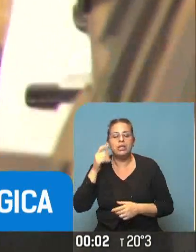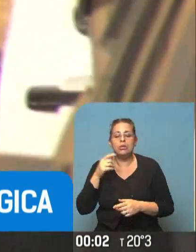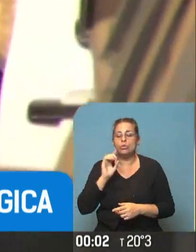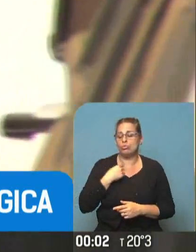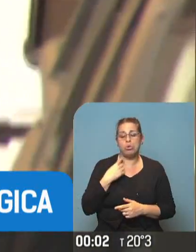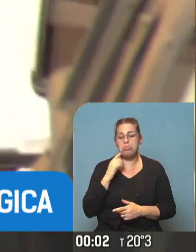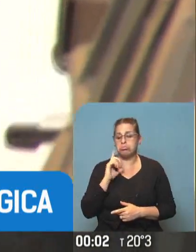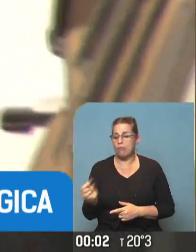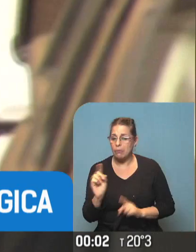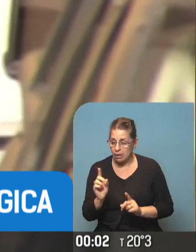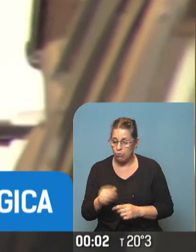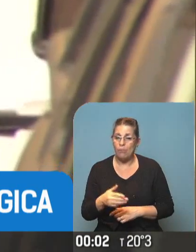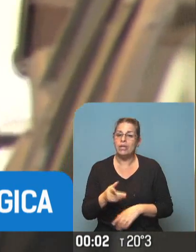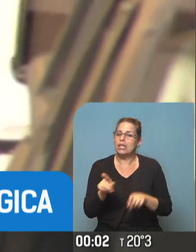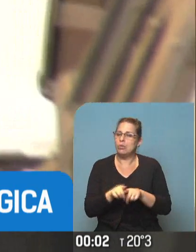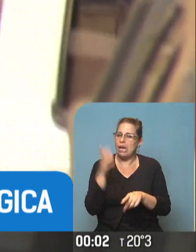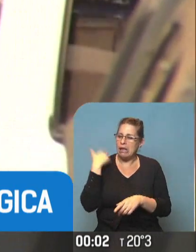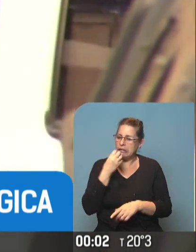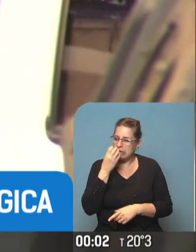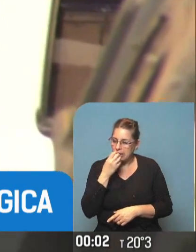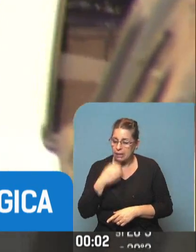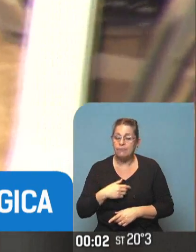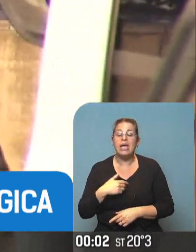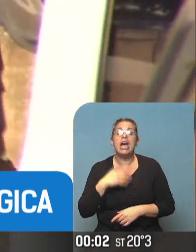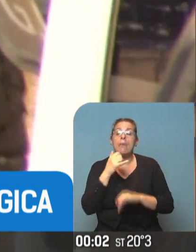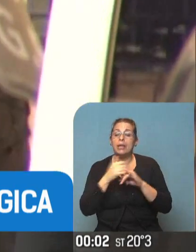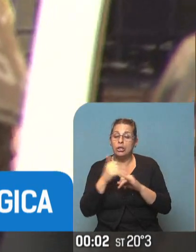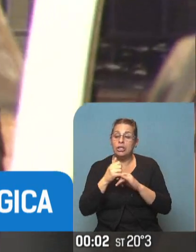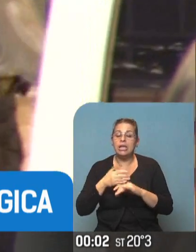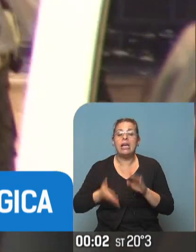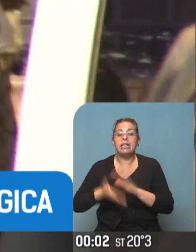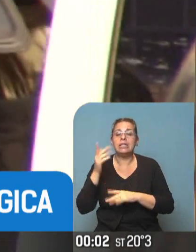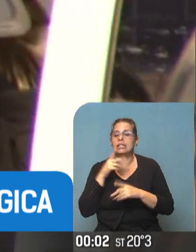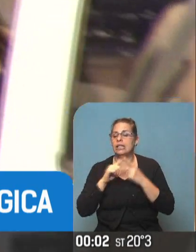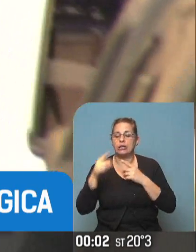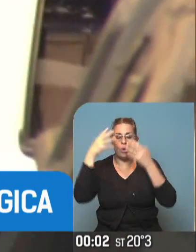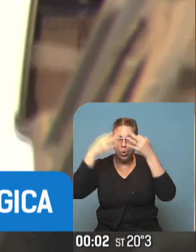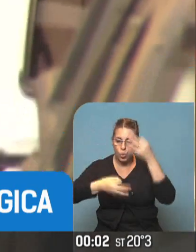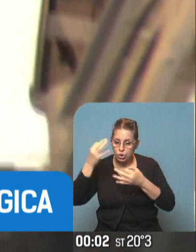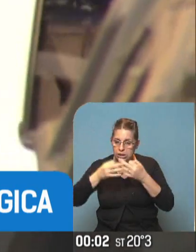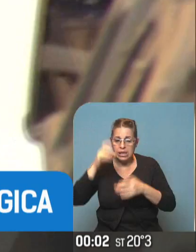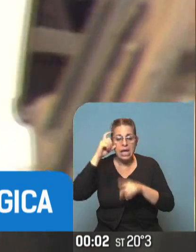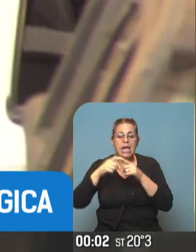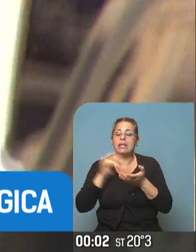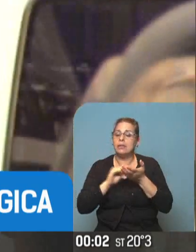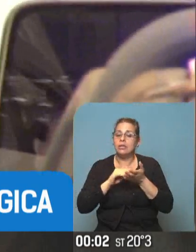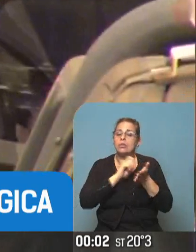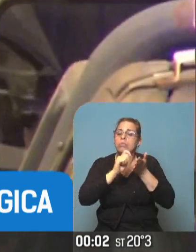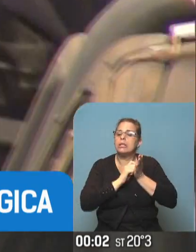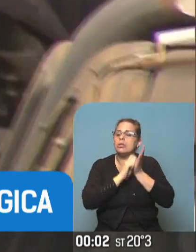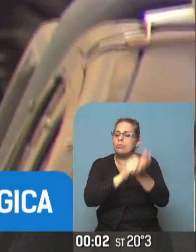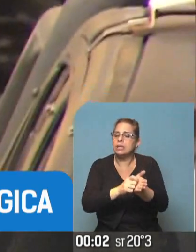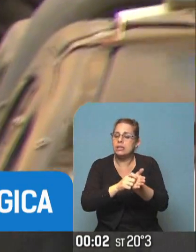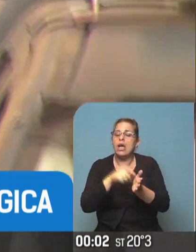que declarar. Finalmente se entregó a la justicia en horas del mediodía. El exfuncionario presentó un escrito ante el juez Luis Torres por